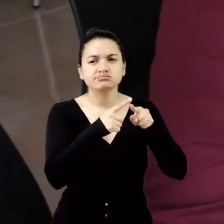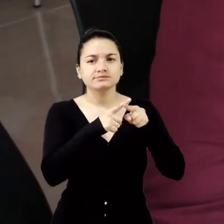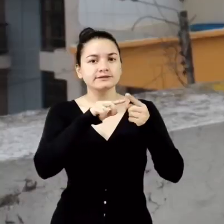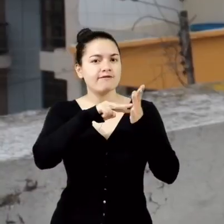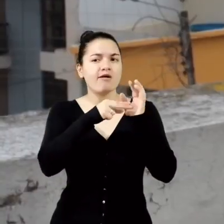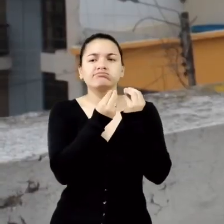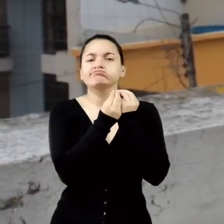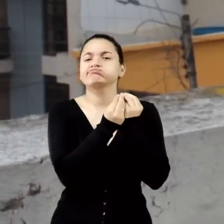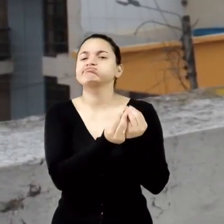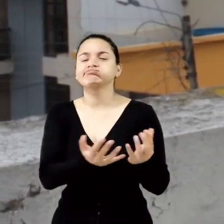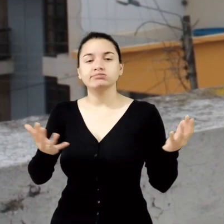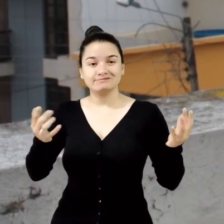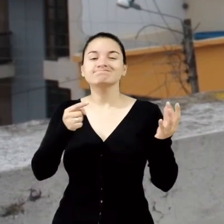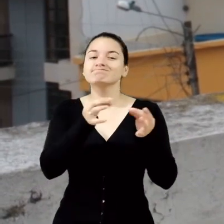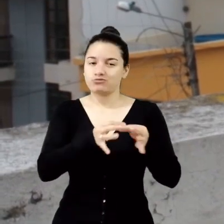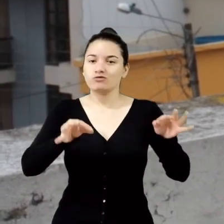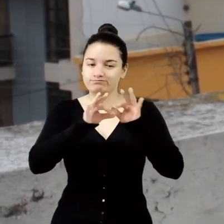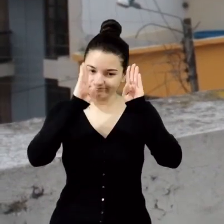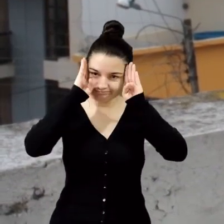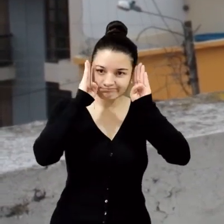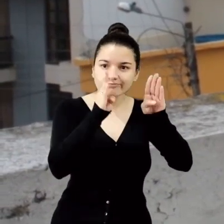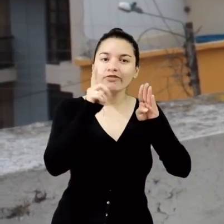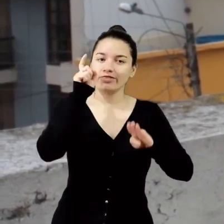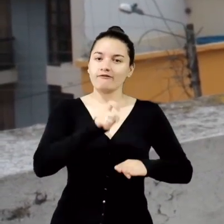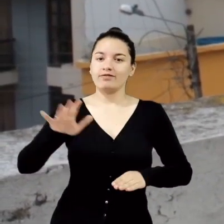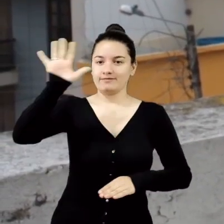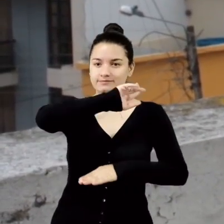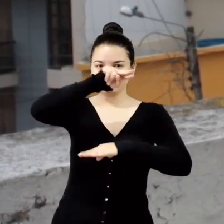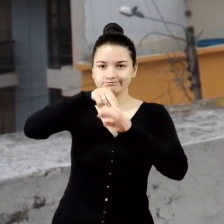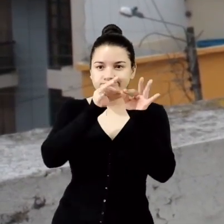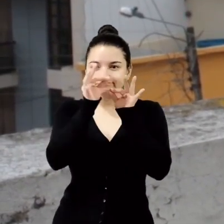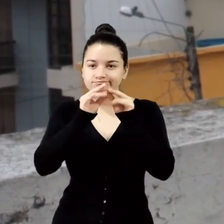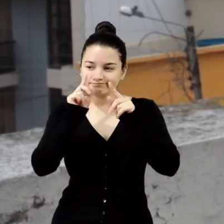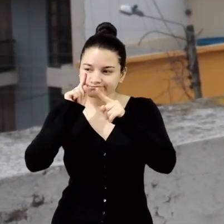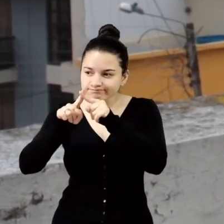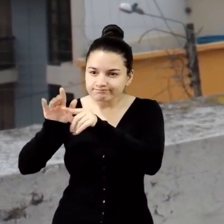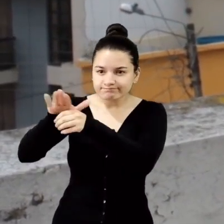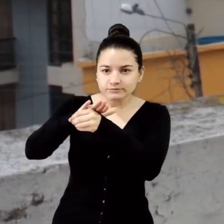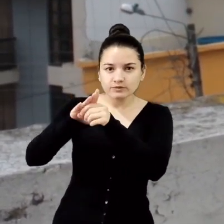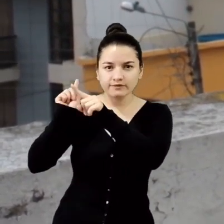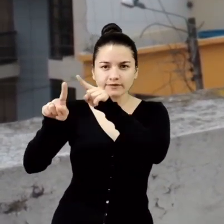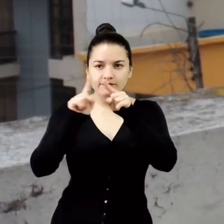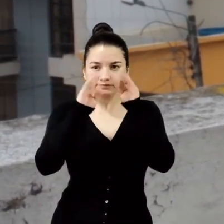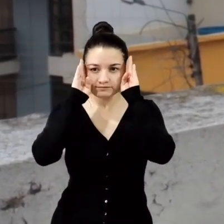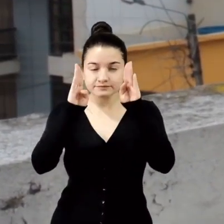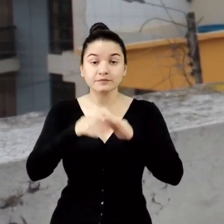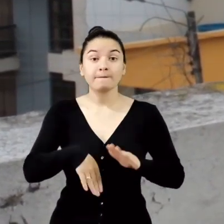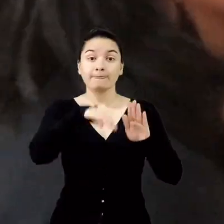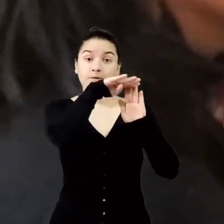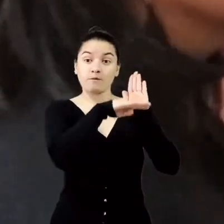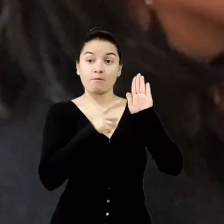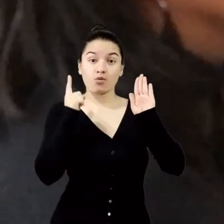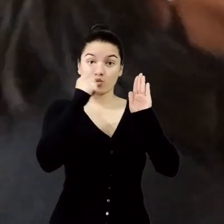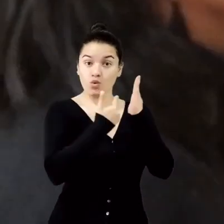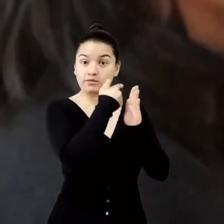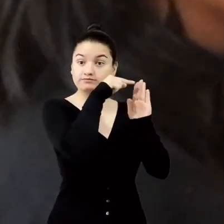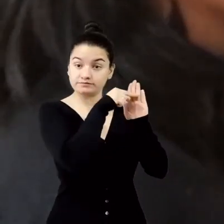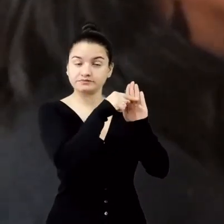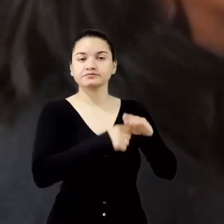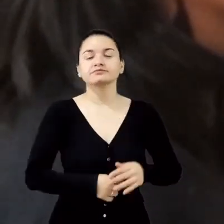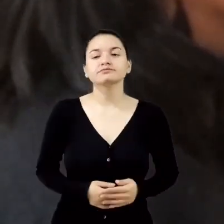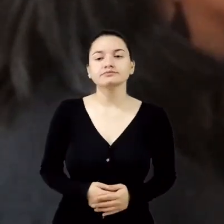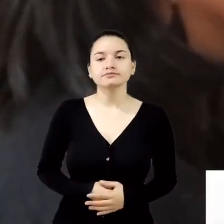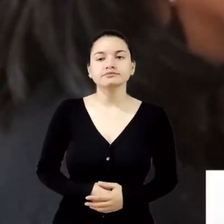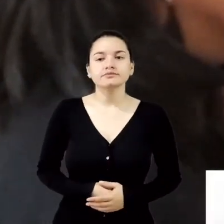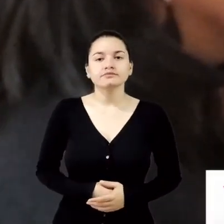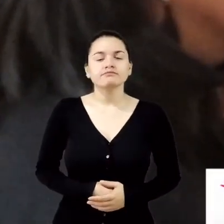y multicultural y que necesita, digamos, tener estas necesidades y esta visibilidad en el nuevo documento de actualización de la política